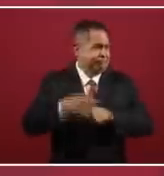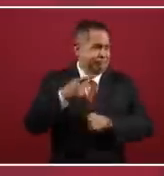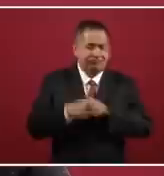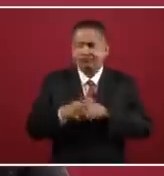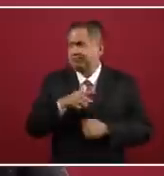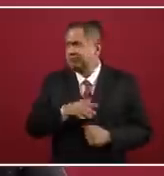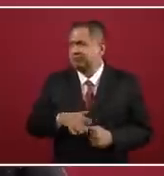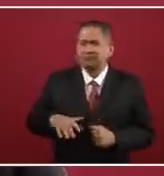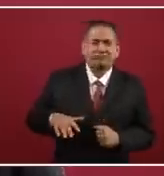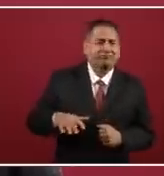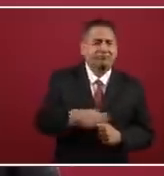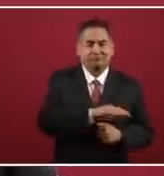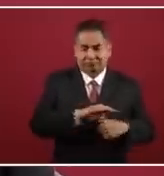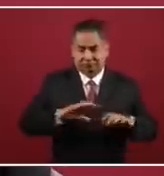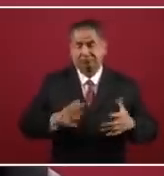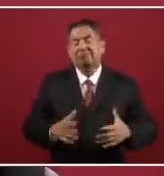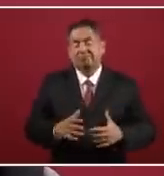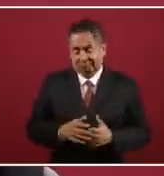en